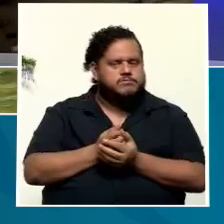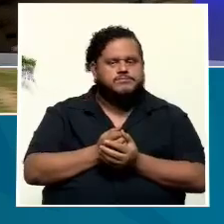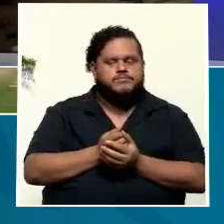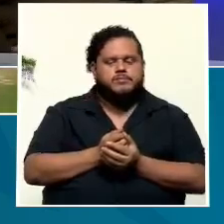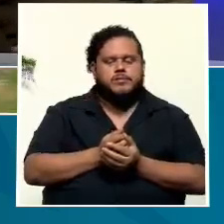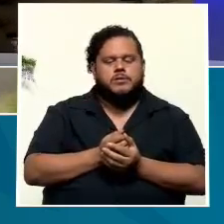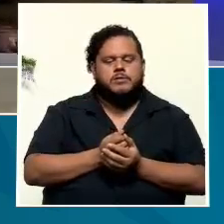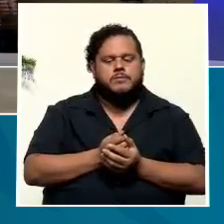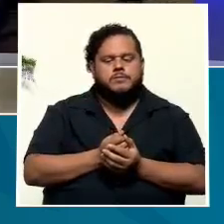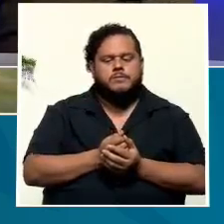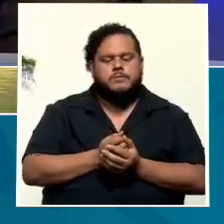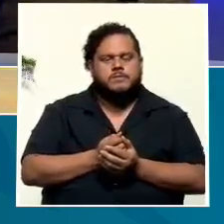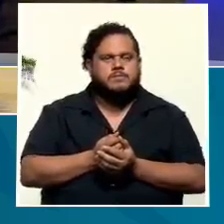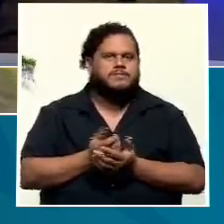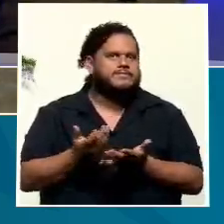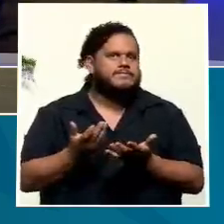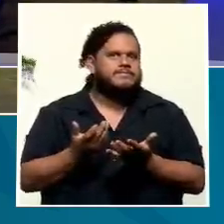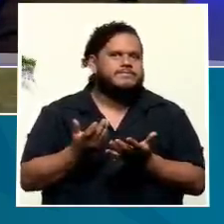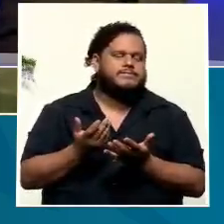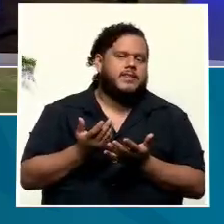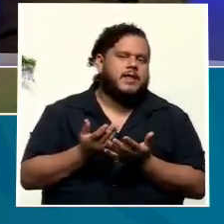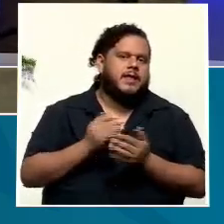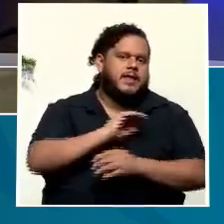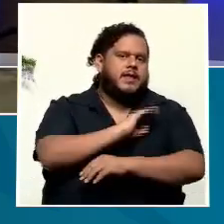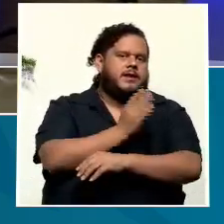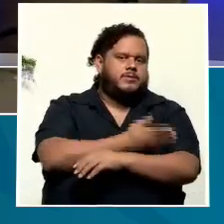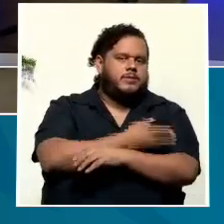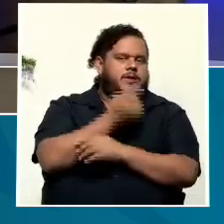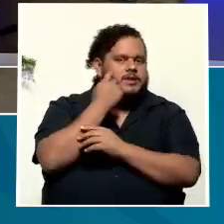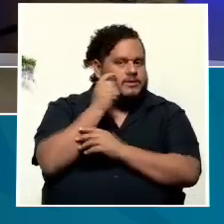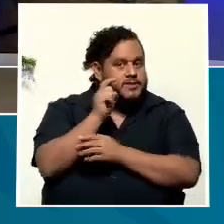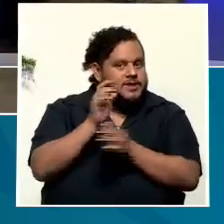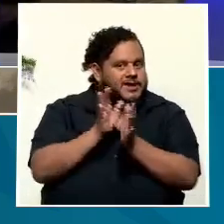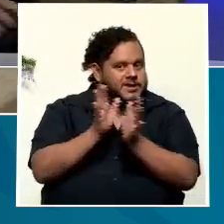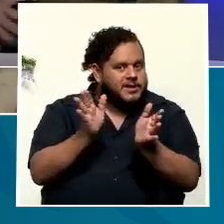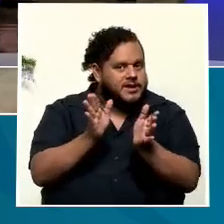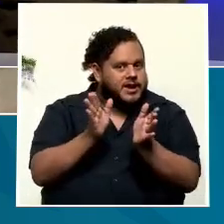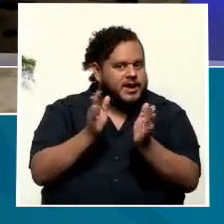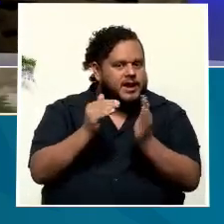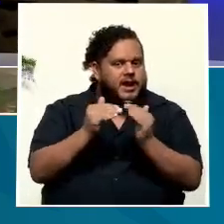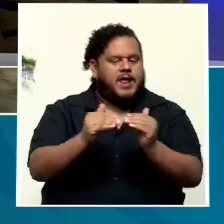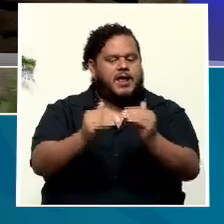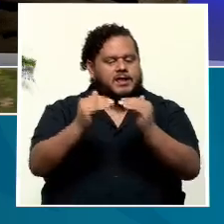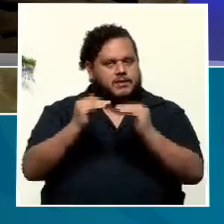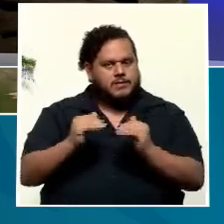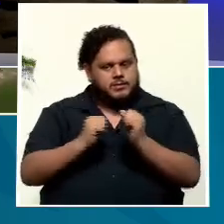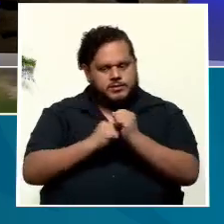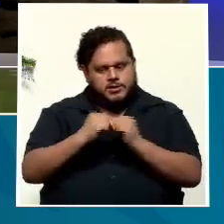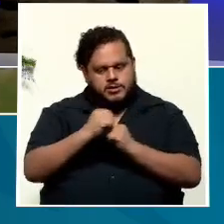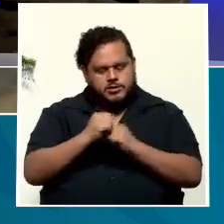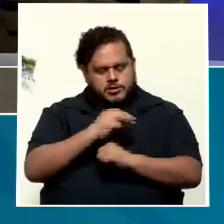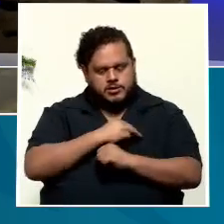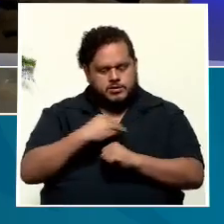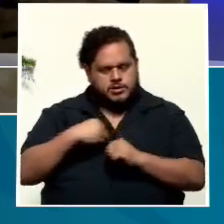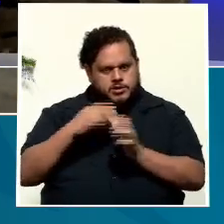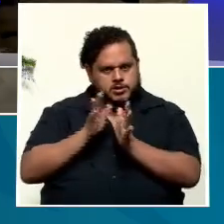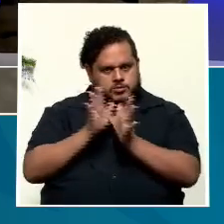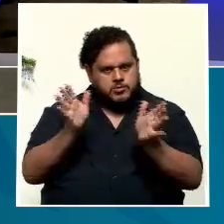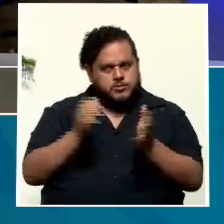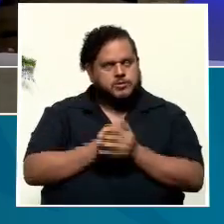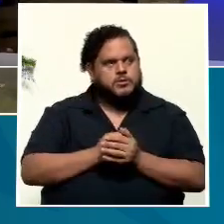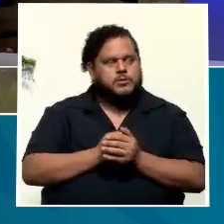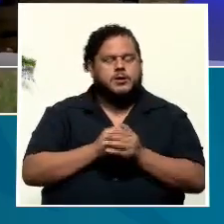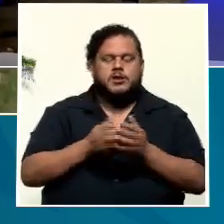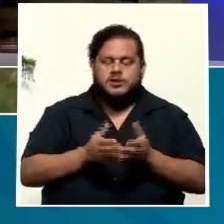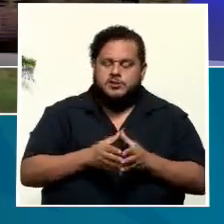que el poder del fiscal hacia abajo de la estructura del Ministerio Público es